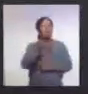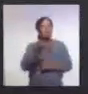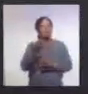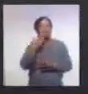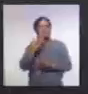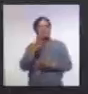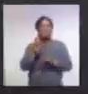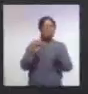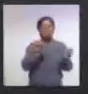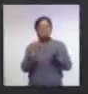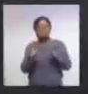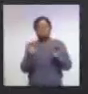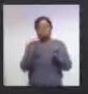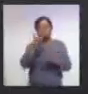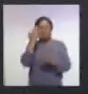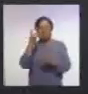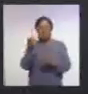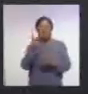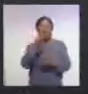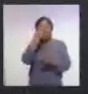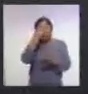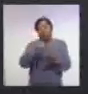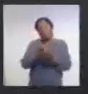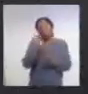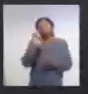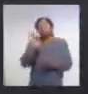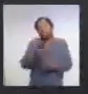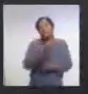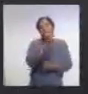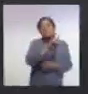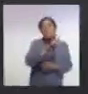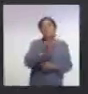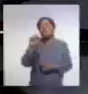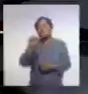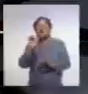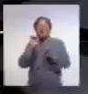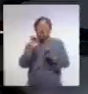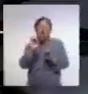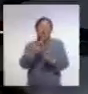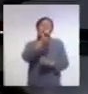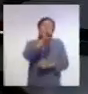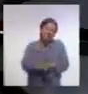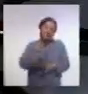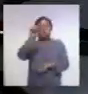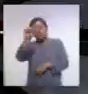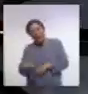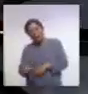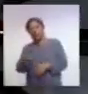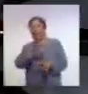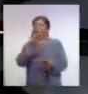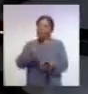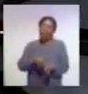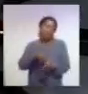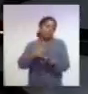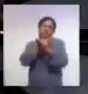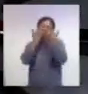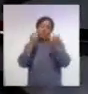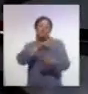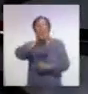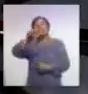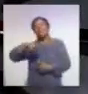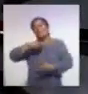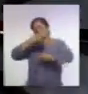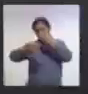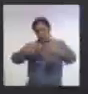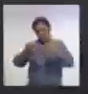sean viernes y sábado o el fin de semana completo. No claro, sabemos. Por los horarios, ajá, ¿no? Sí, de la sí, gente, sí. Sus actividades. Bueno, ¿en dónde se va a impartir? Va a